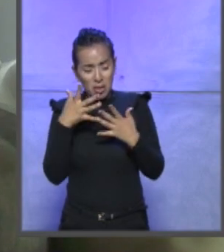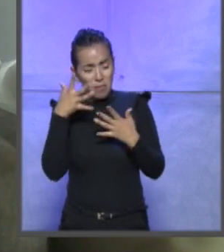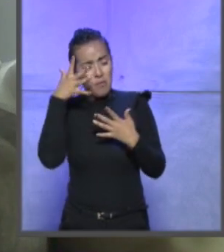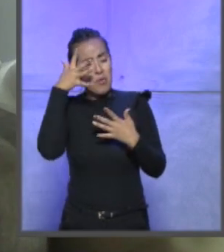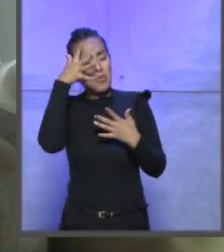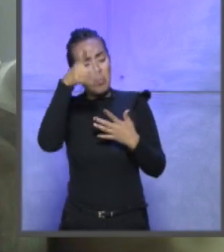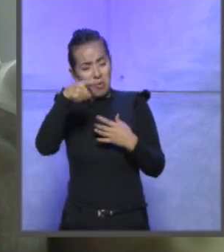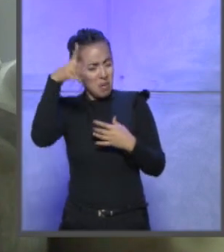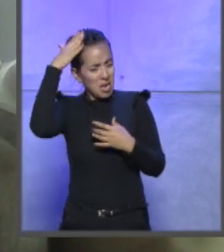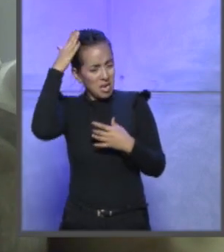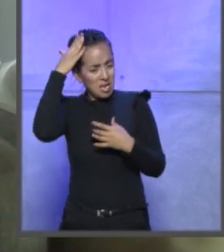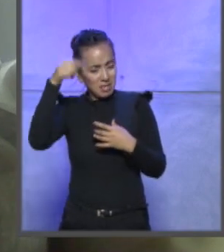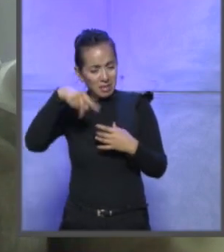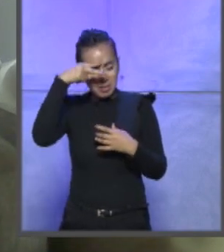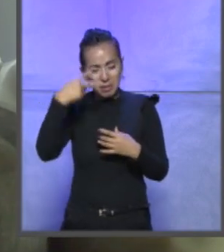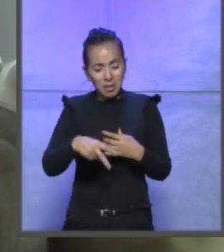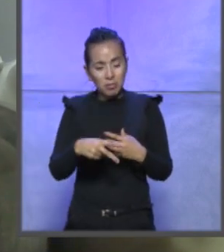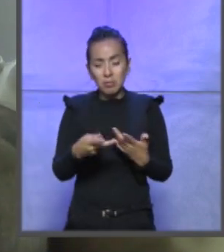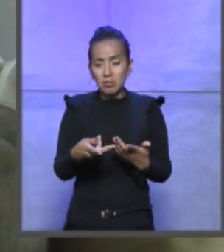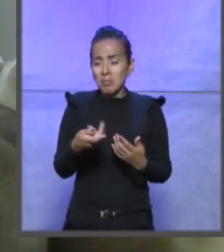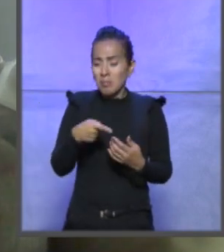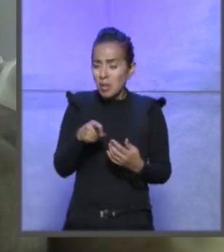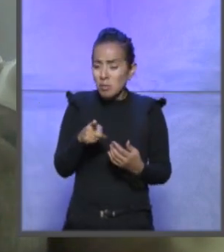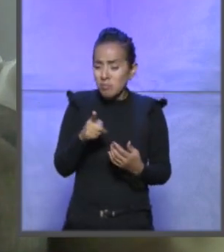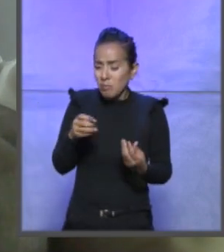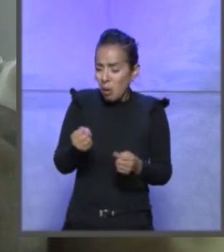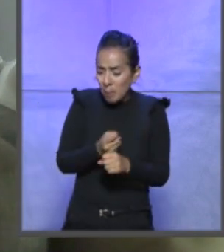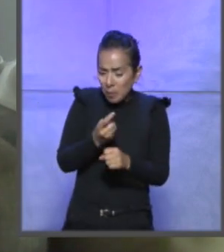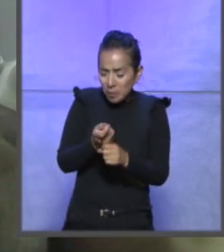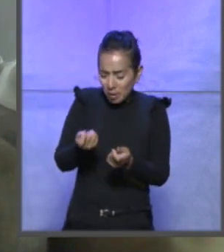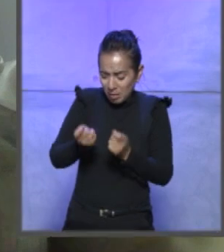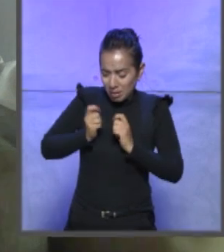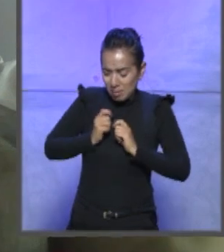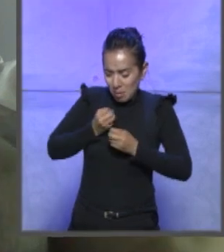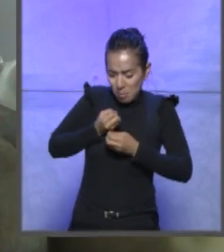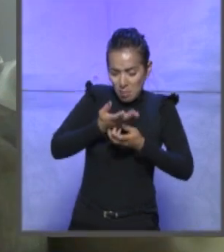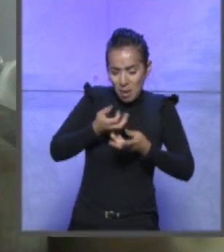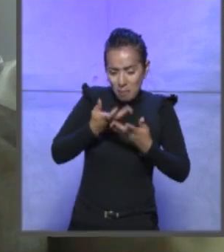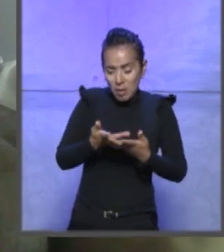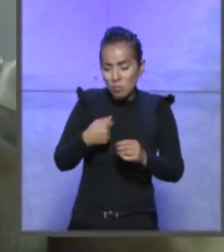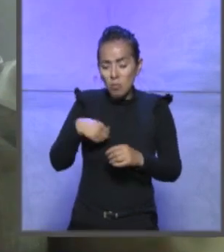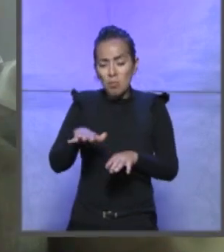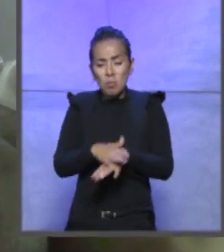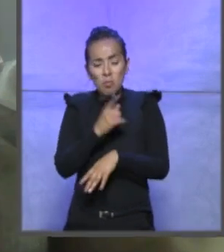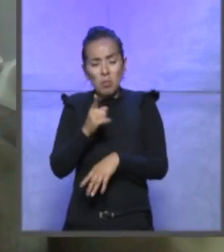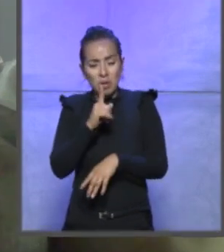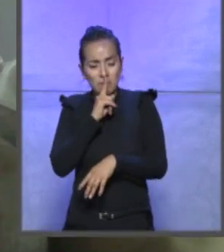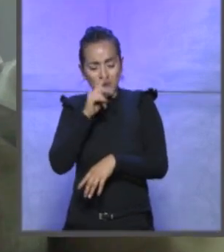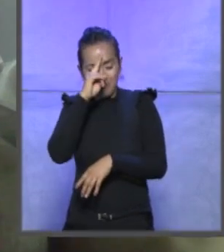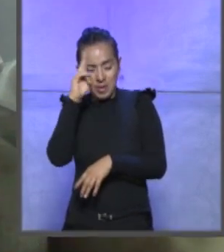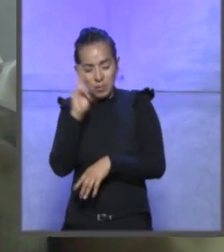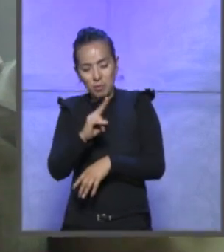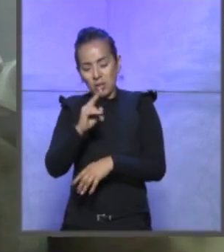y no nos dan la oportunidad de poder expresarnos o de poder alzar la voz aún más porque nos prohíben o nos dan un silencio en